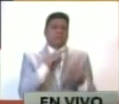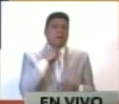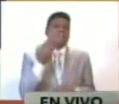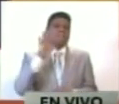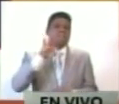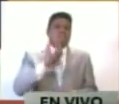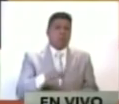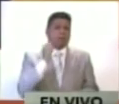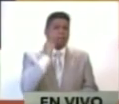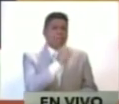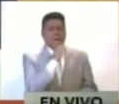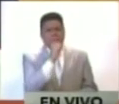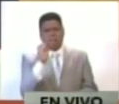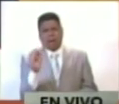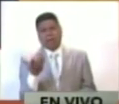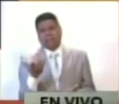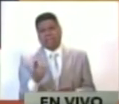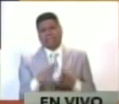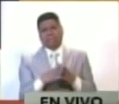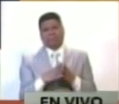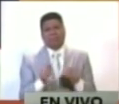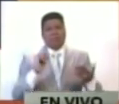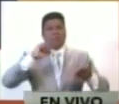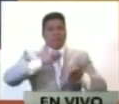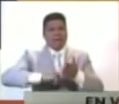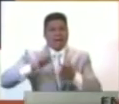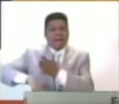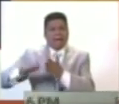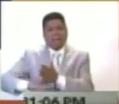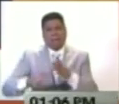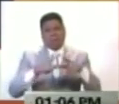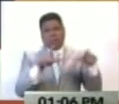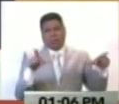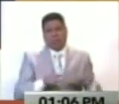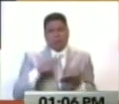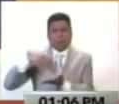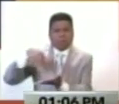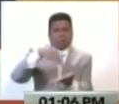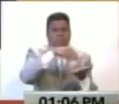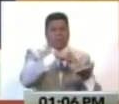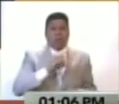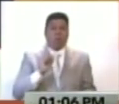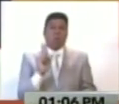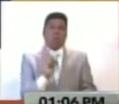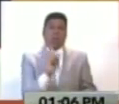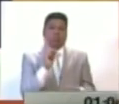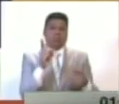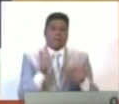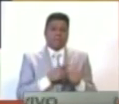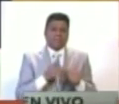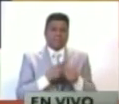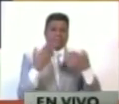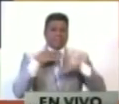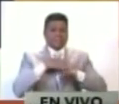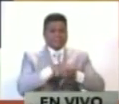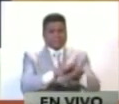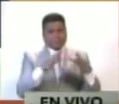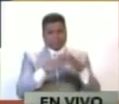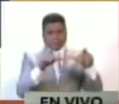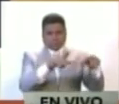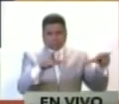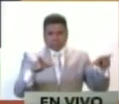violencia, desintegración territorial, que es también uno de los principios de nuestro movimiento, preservar la integridad